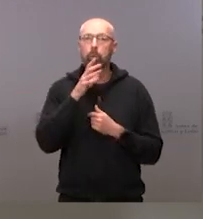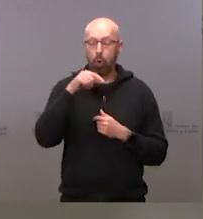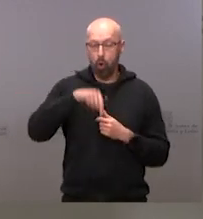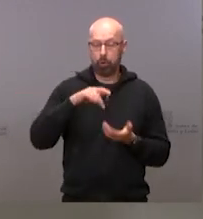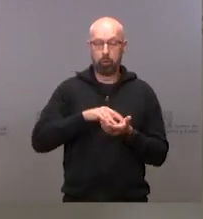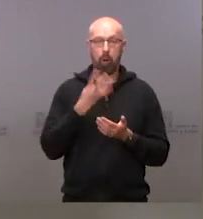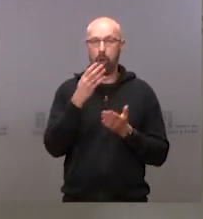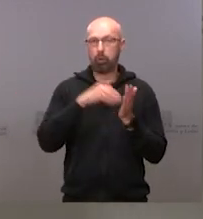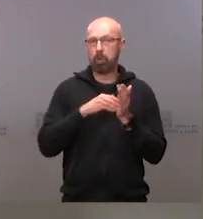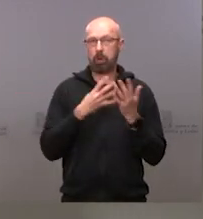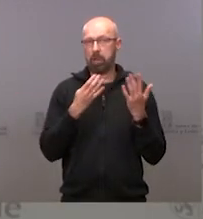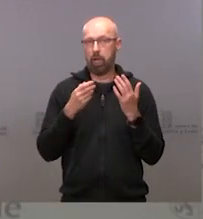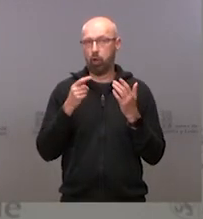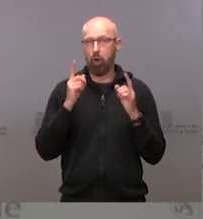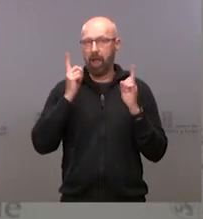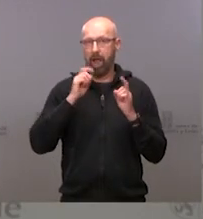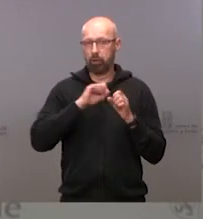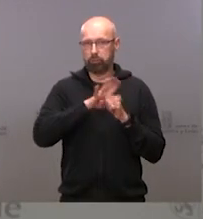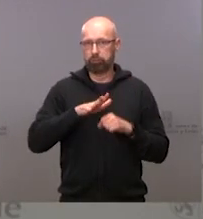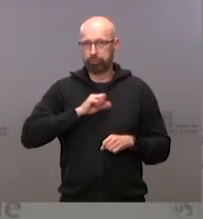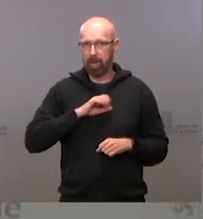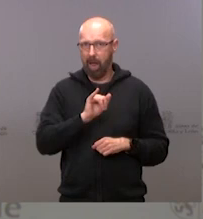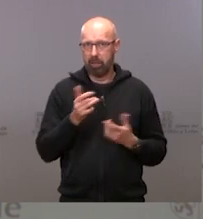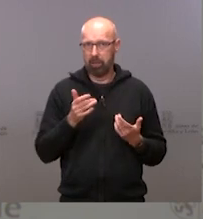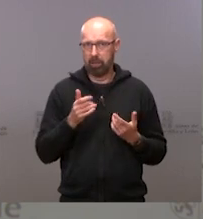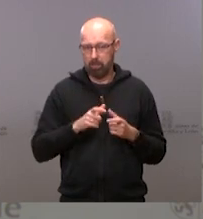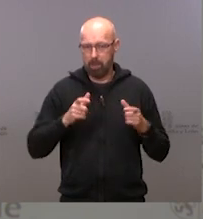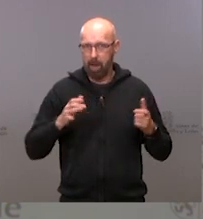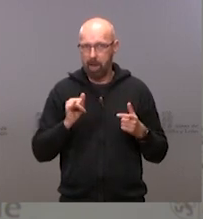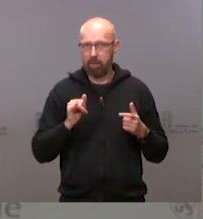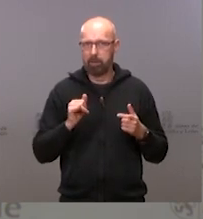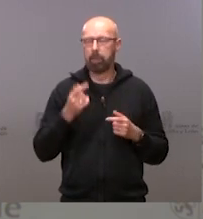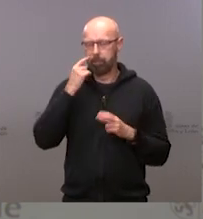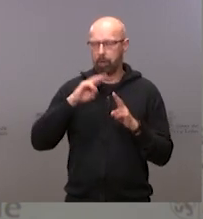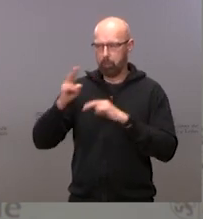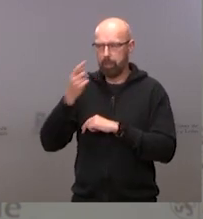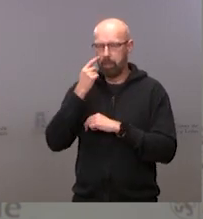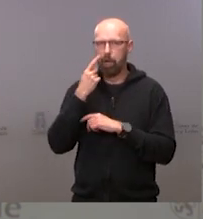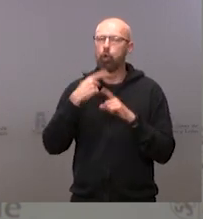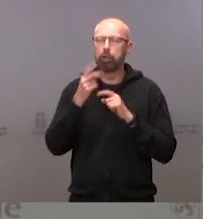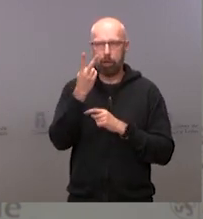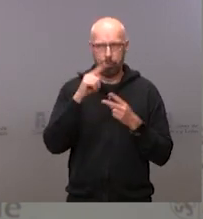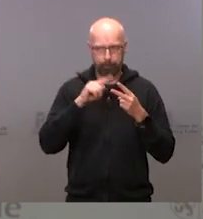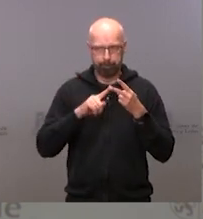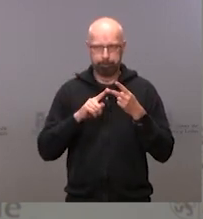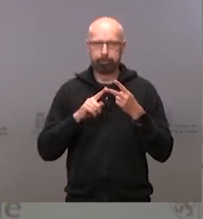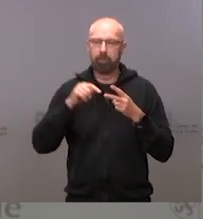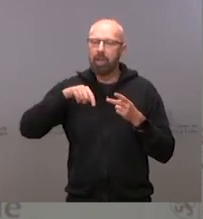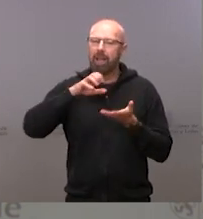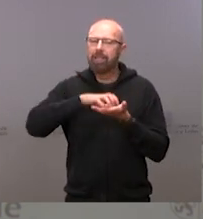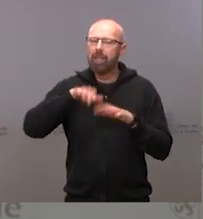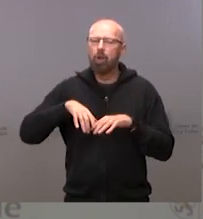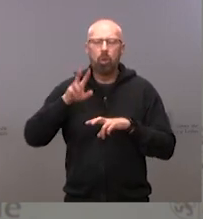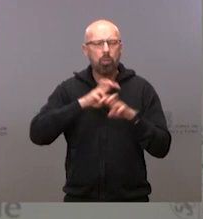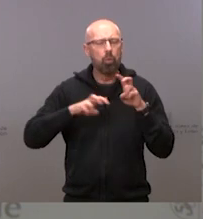subiendo hacia 12 reflexiones en castilla y león' siempre buscamos el equilibrio